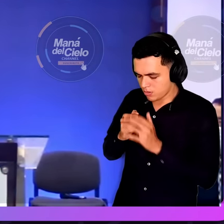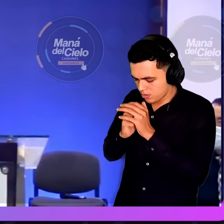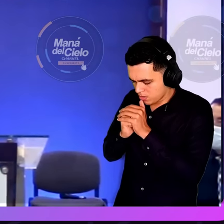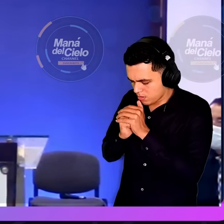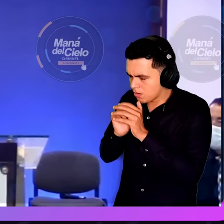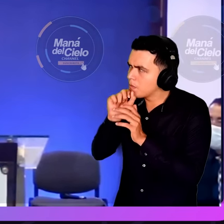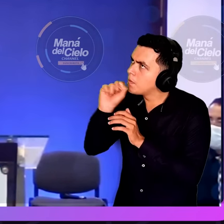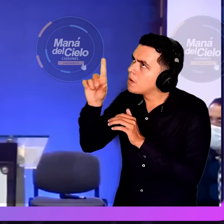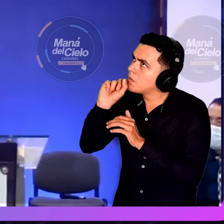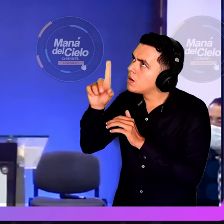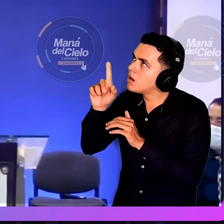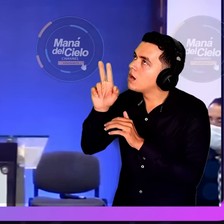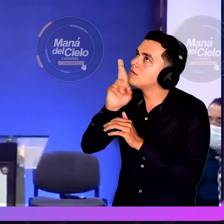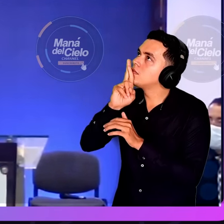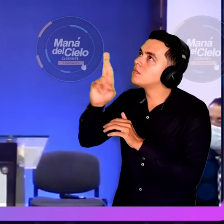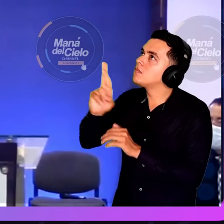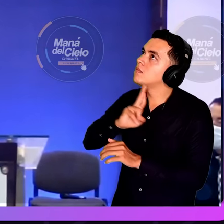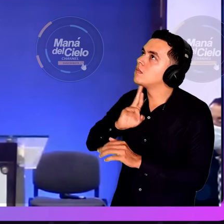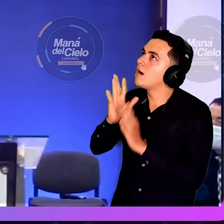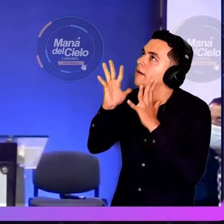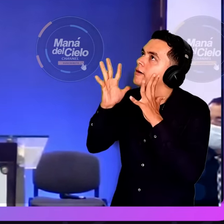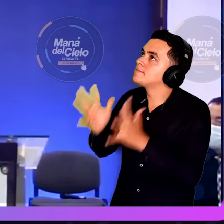Nunca revisó su carácter.